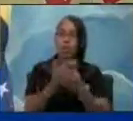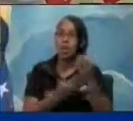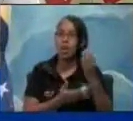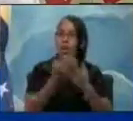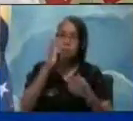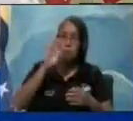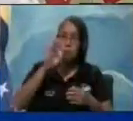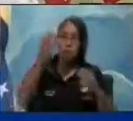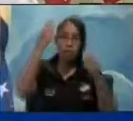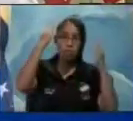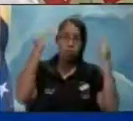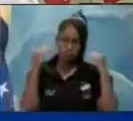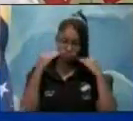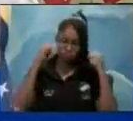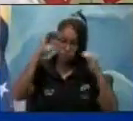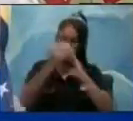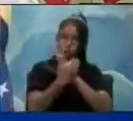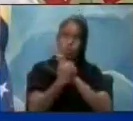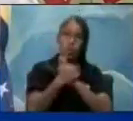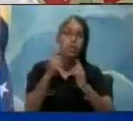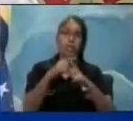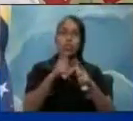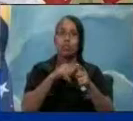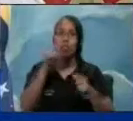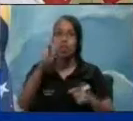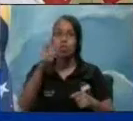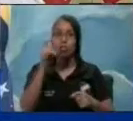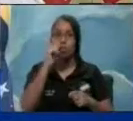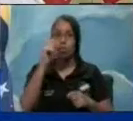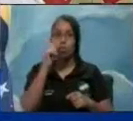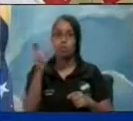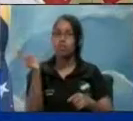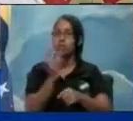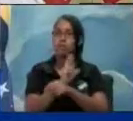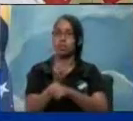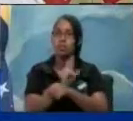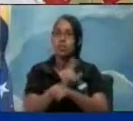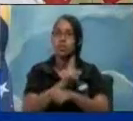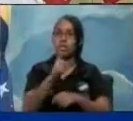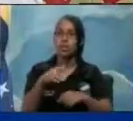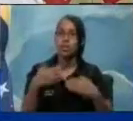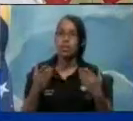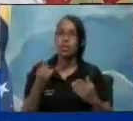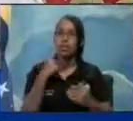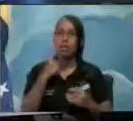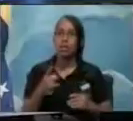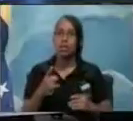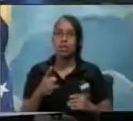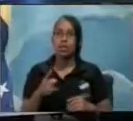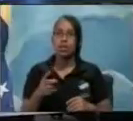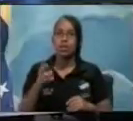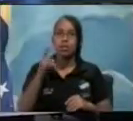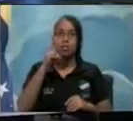cabeza escondida, Pedro y Juan inmediatamente, ¿cómo le dijeron, mi Juan?